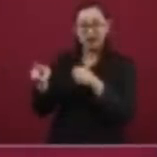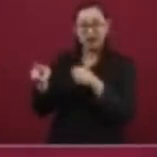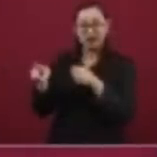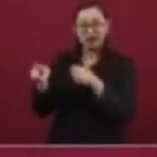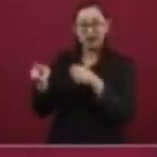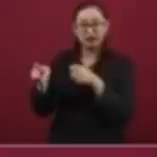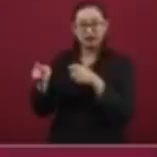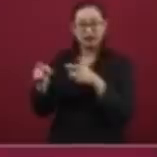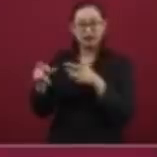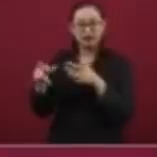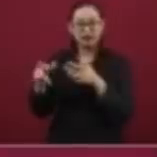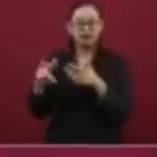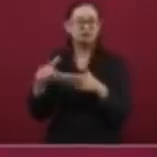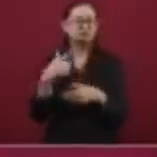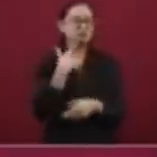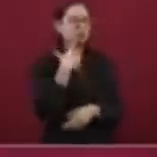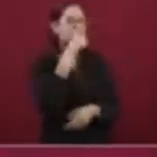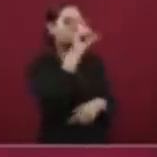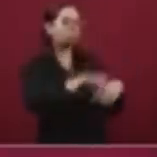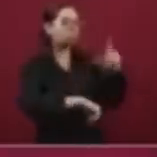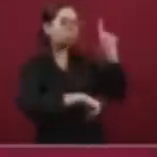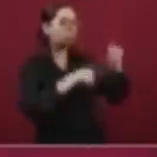lo ninguneaba